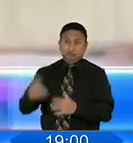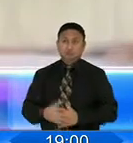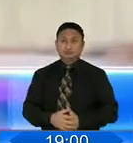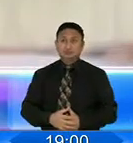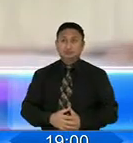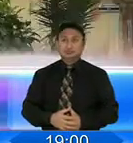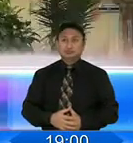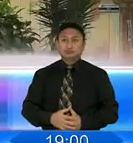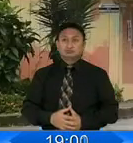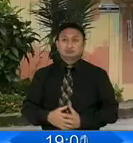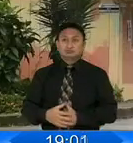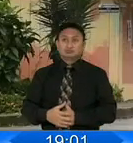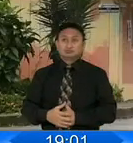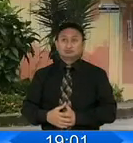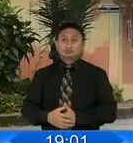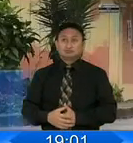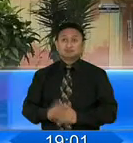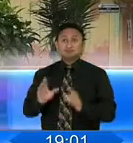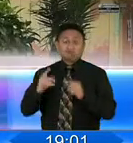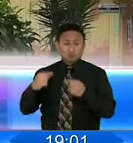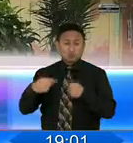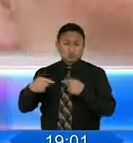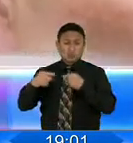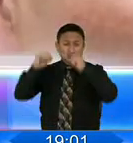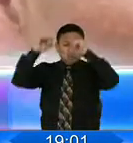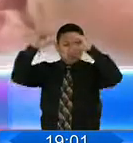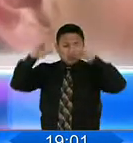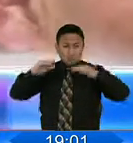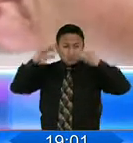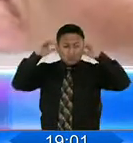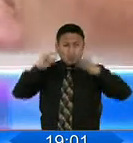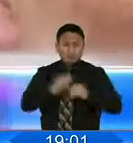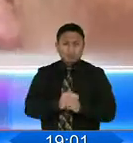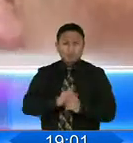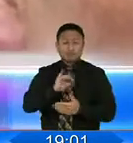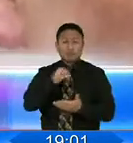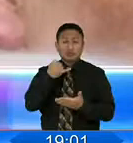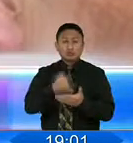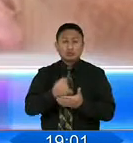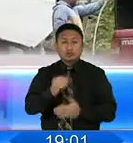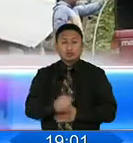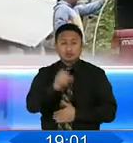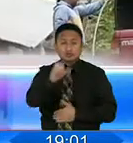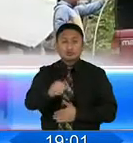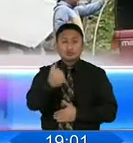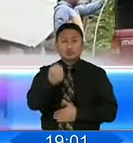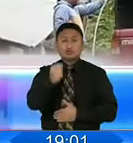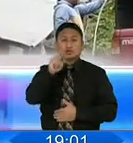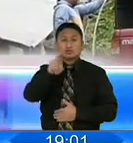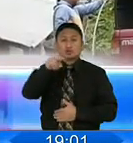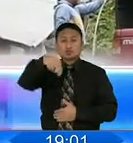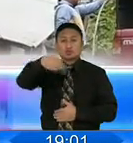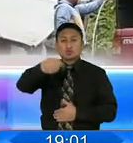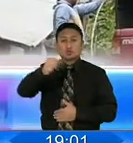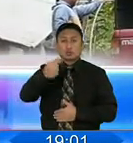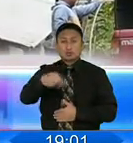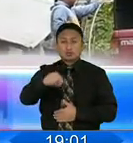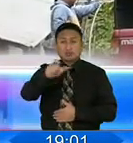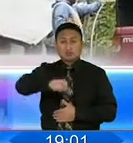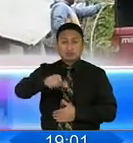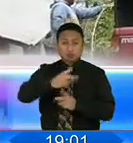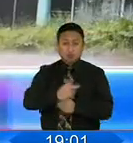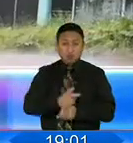este caso. La constante caída de ceniza ha provocado que los miembros de la Junta Parroquial de Suñac tomen acciones para cuidar la salud de sus